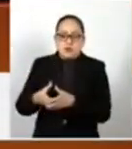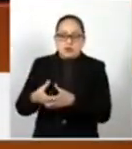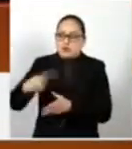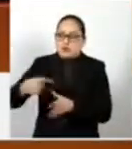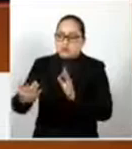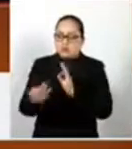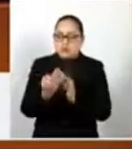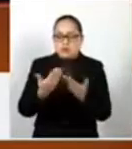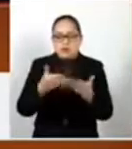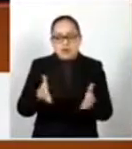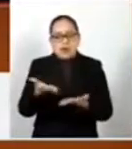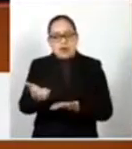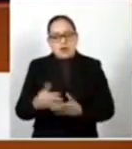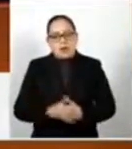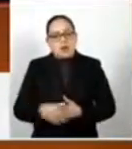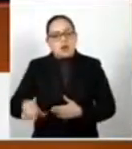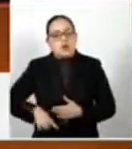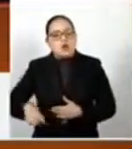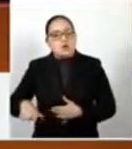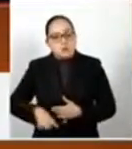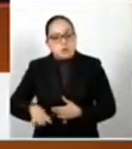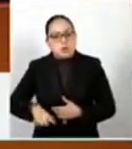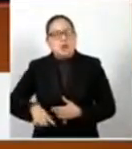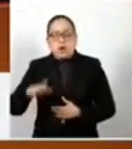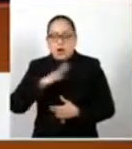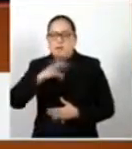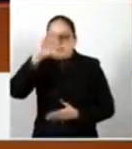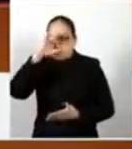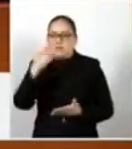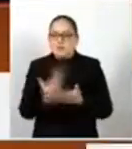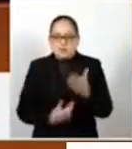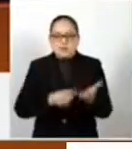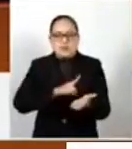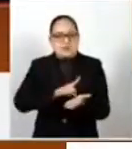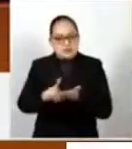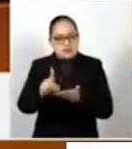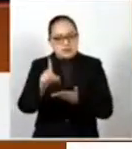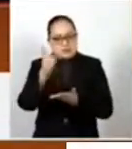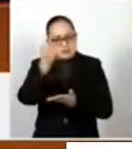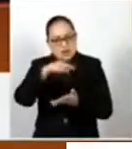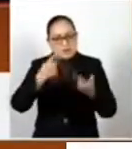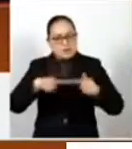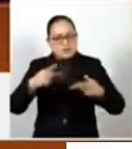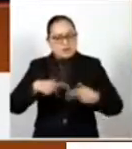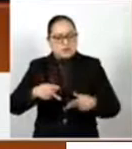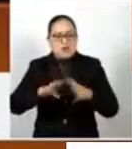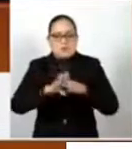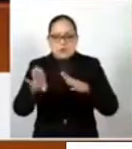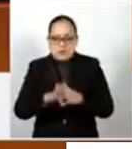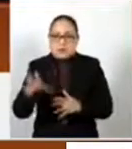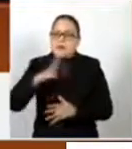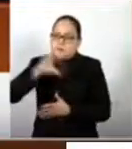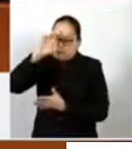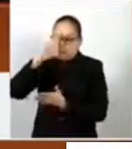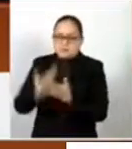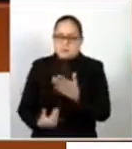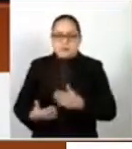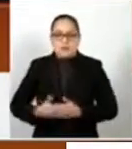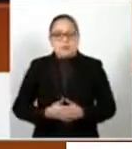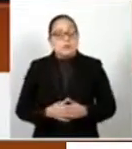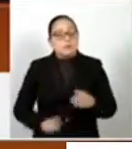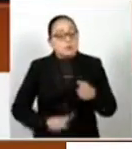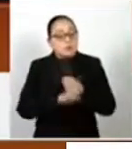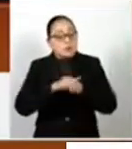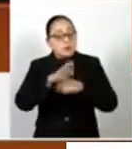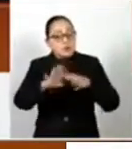decimos, que el gobierno viola flagrantemente los derechos de las y los migrantes. La crisis